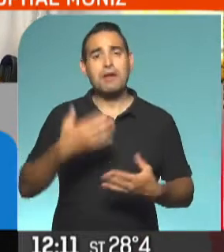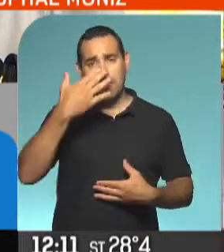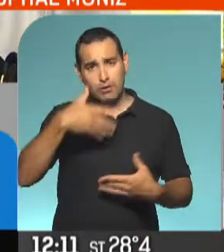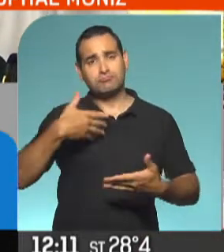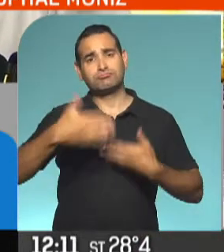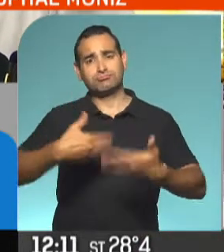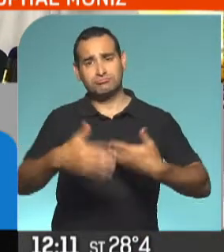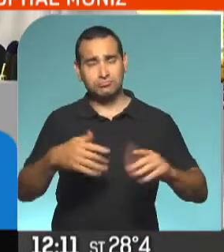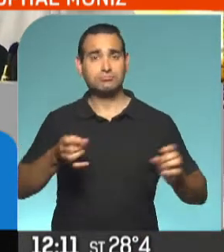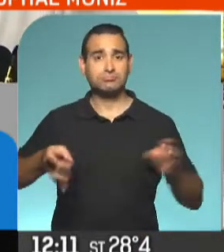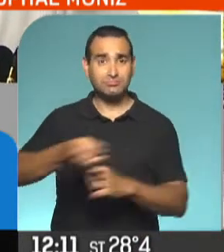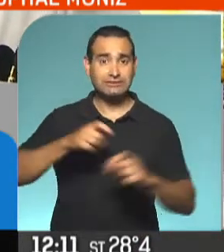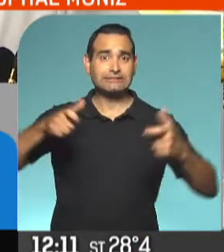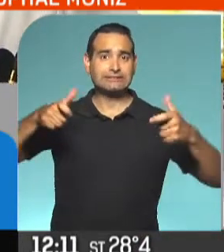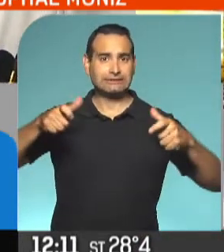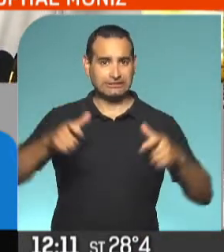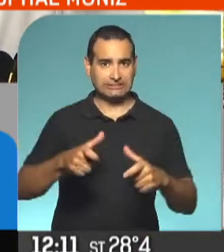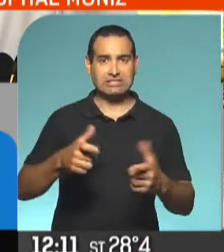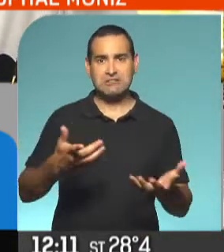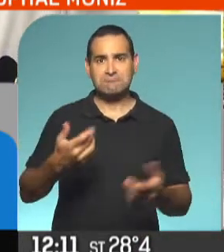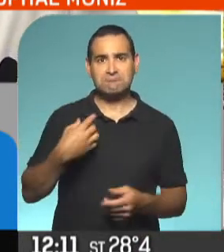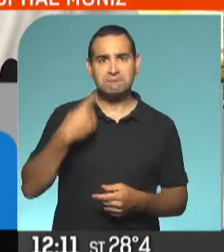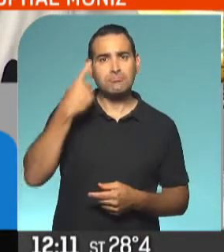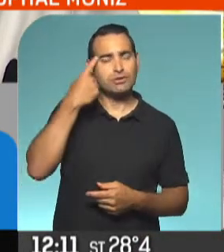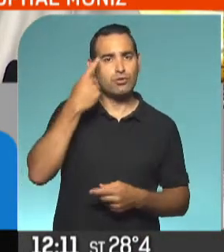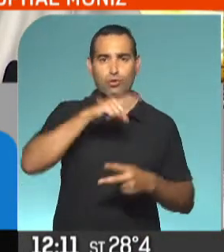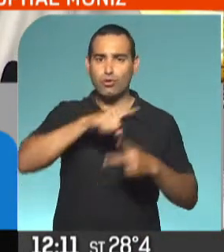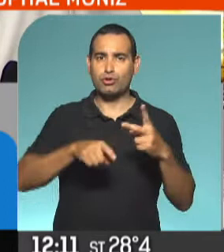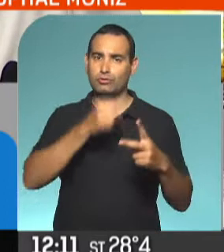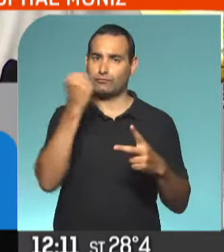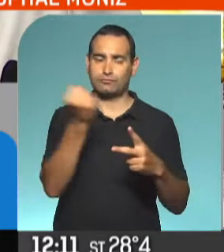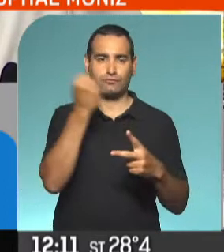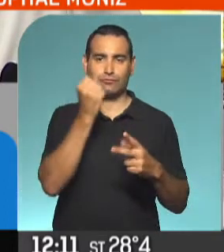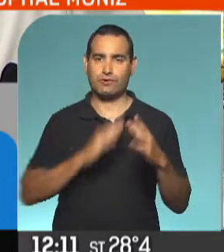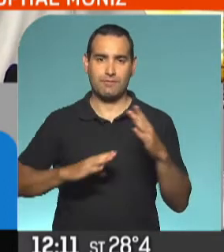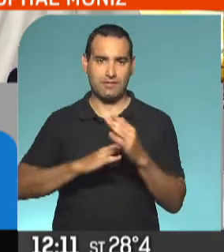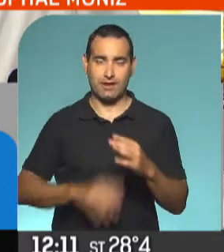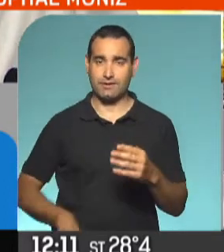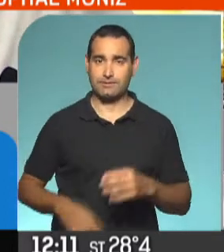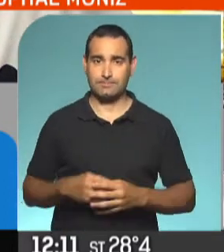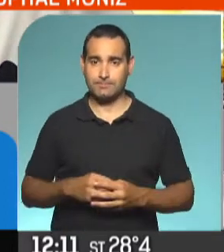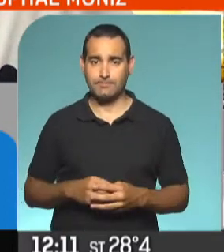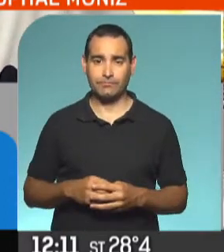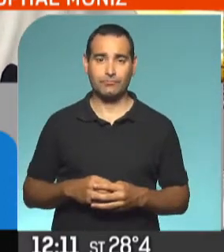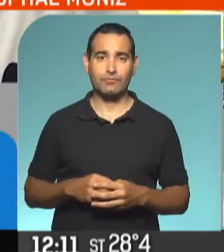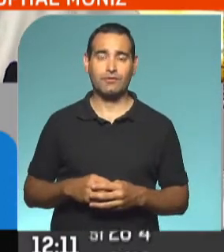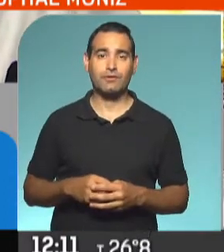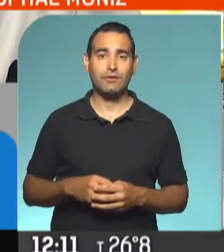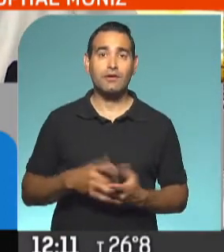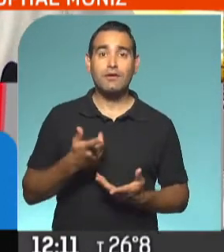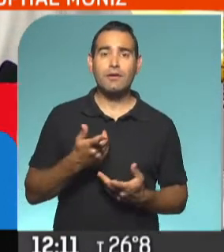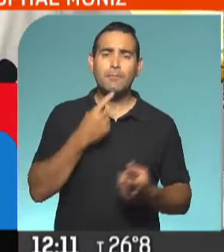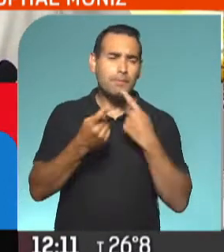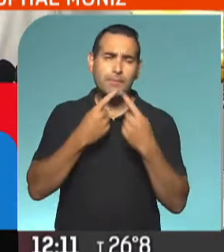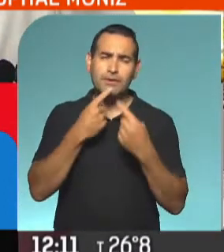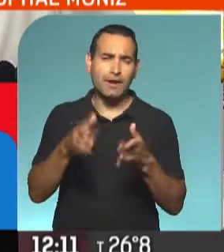a la mitigación. Y me parece a mí que son dos cosas fundamentales a rescatar de este año pandémico mundial. Doctor, comenzamos una especie de ping-pong, a